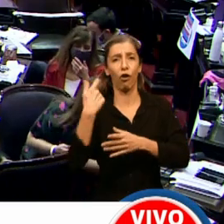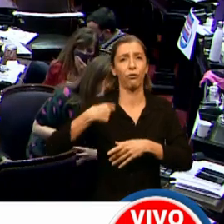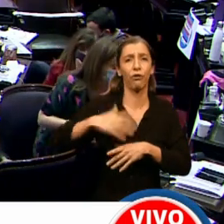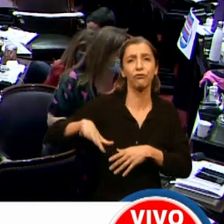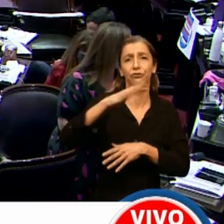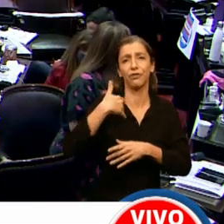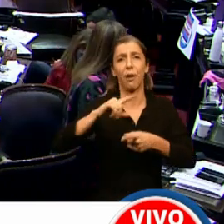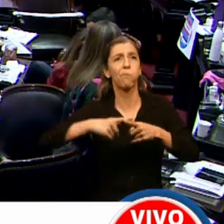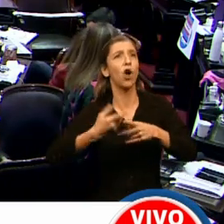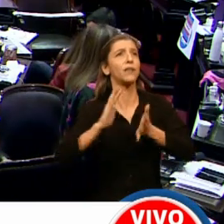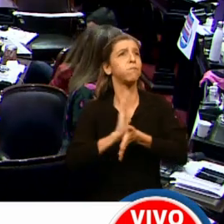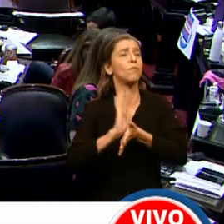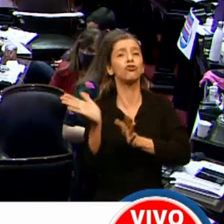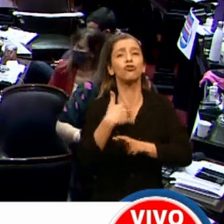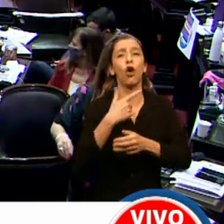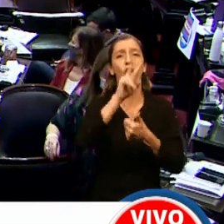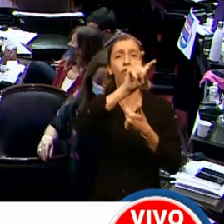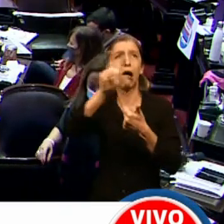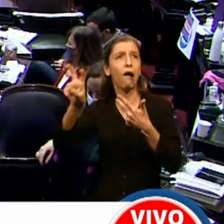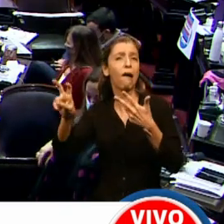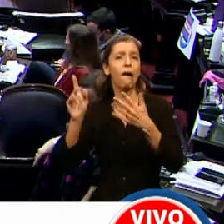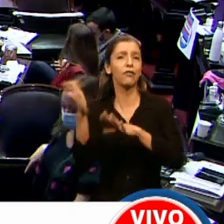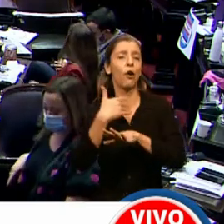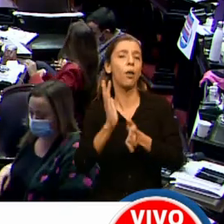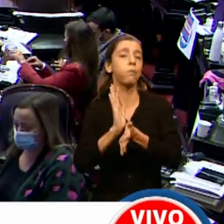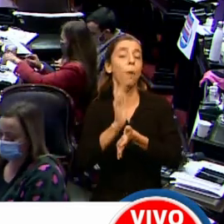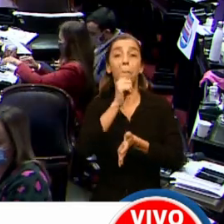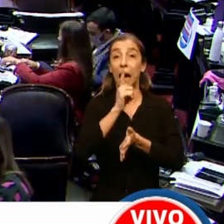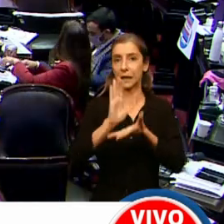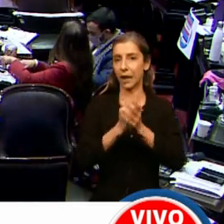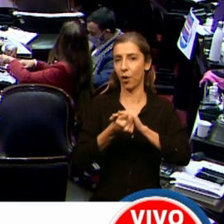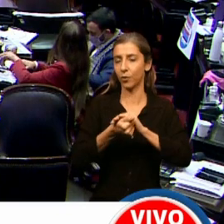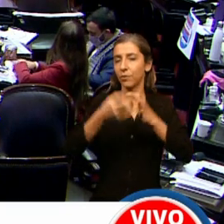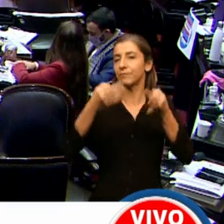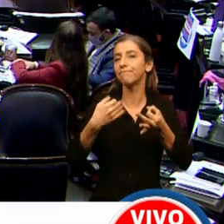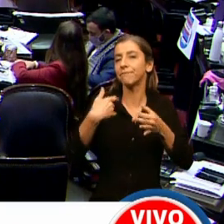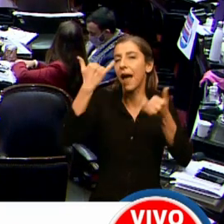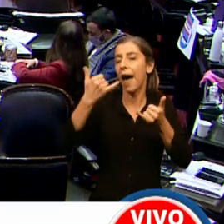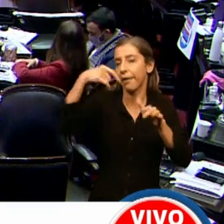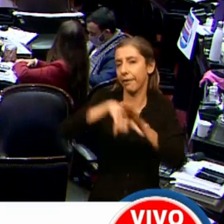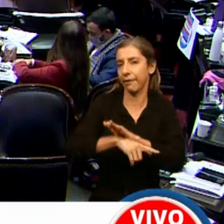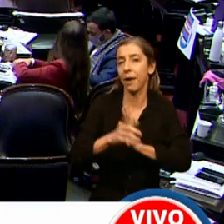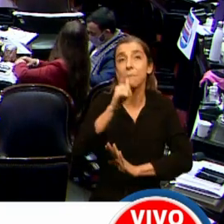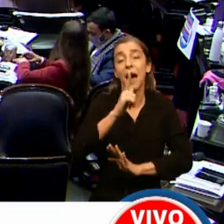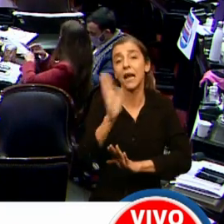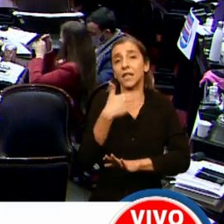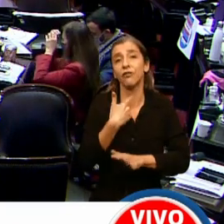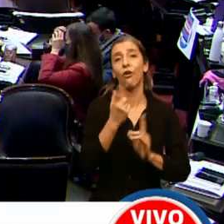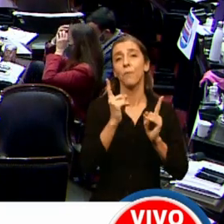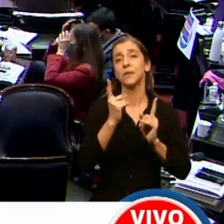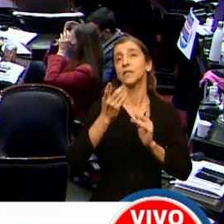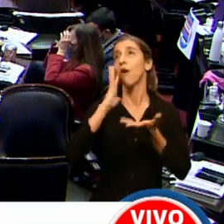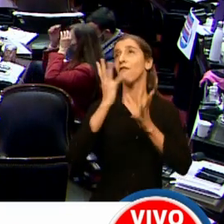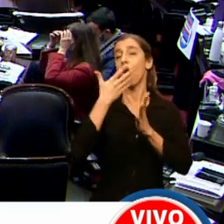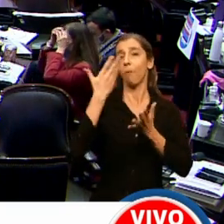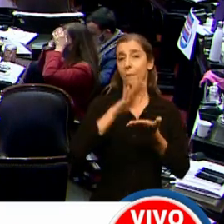supuesto información neutral pareciera tratarse de repetidoras de un único hablante claro que ese centro